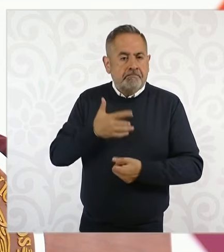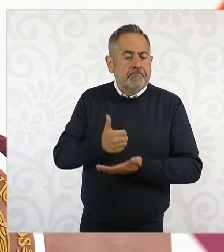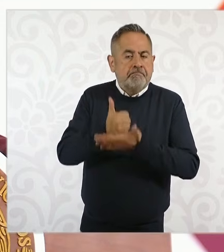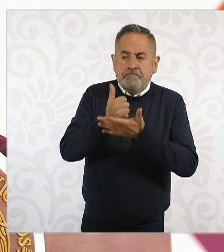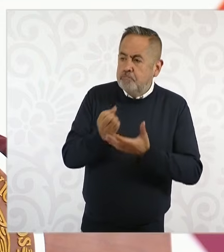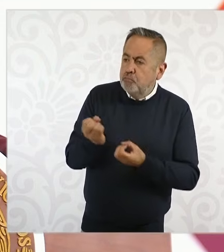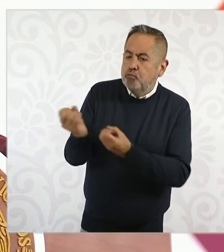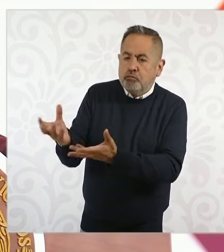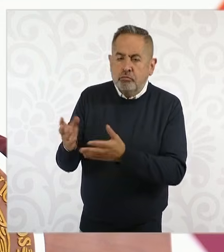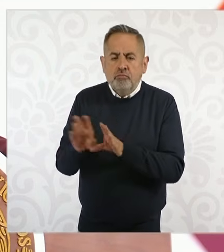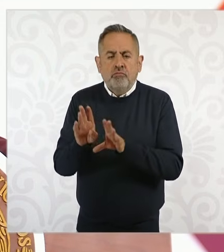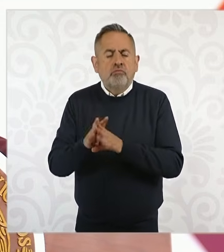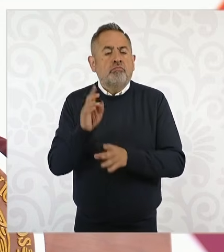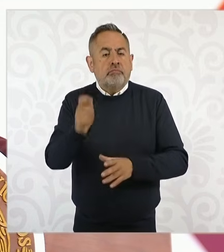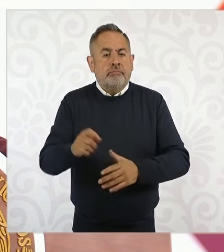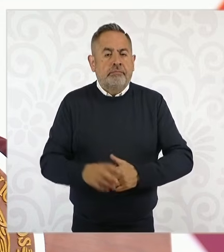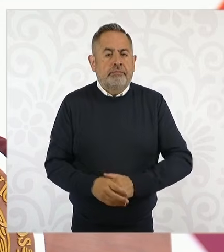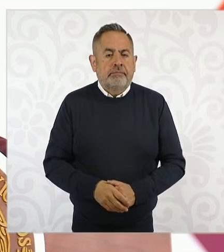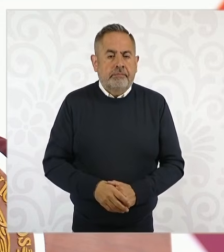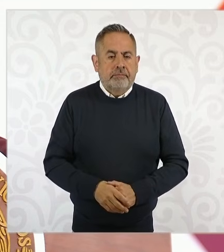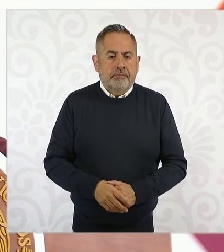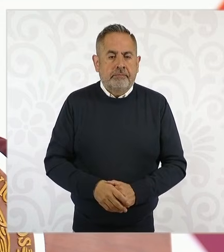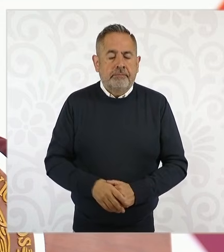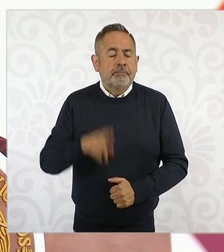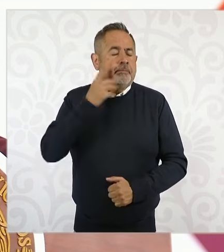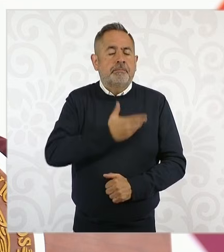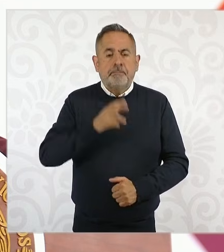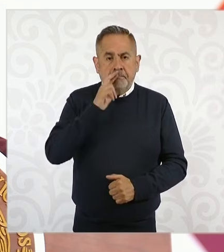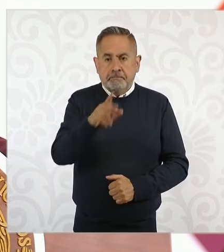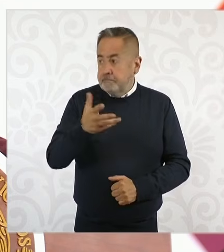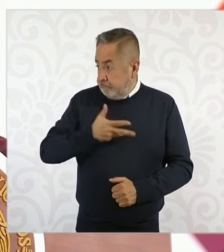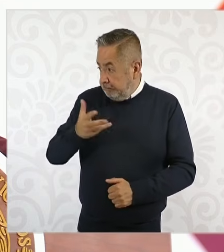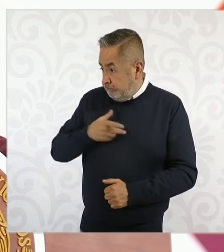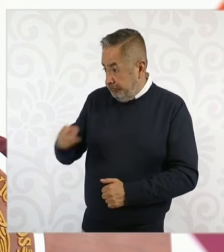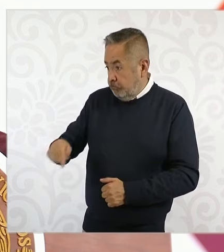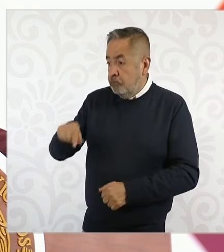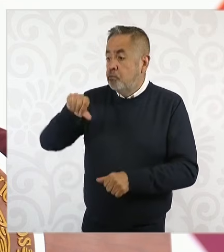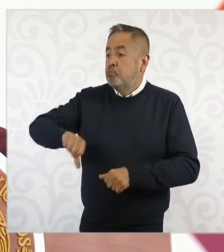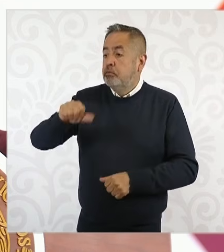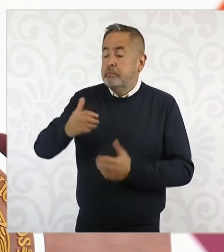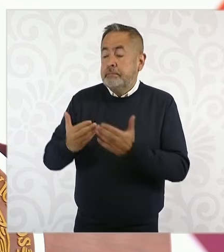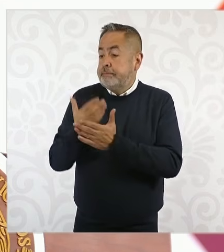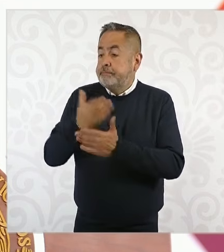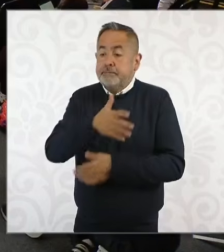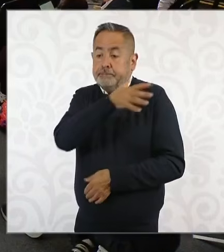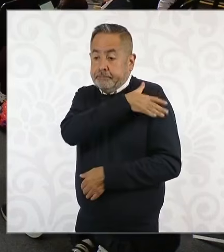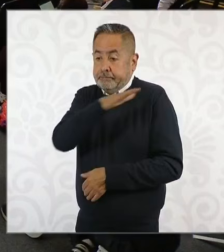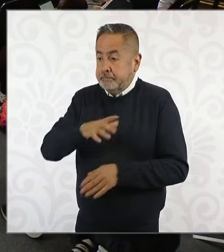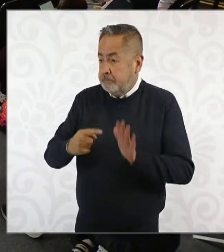pasa el general lo que presentó hoy en la mañana. ¿Sí lo tienes? Sí.